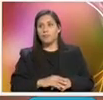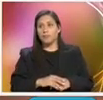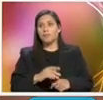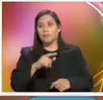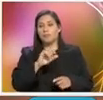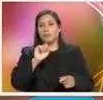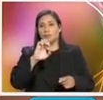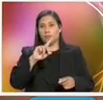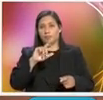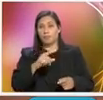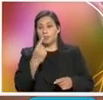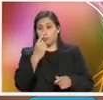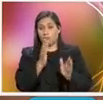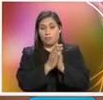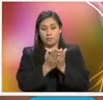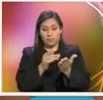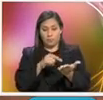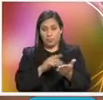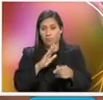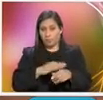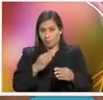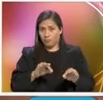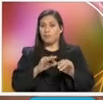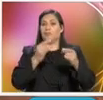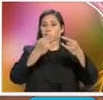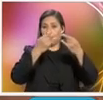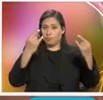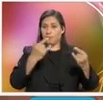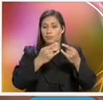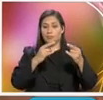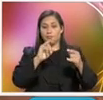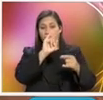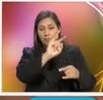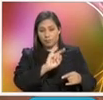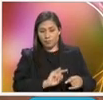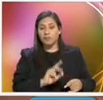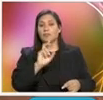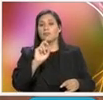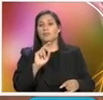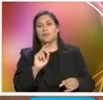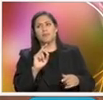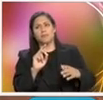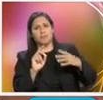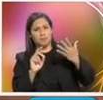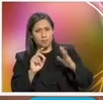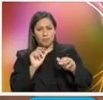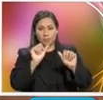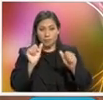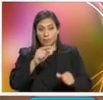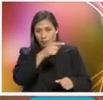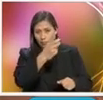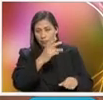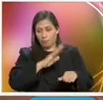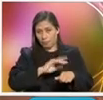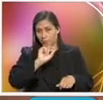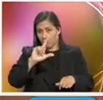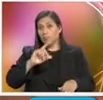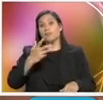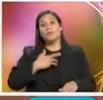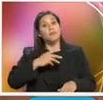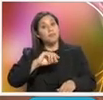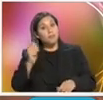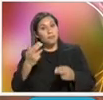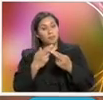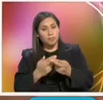Segastout, que es uno de los libros más representativos, que narra la historia de 30 y tantos artistas, porque estos son los más famosos, pero ha habido muchos